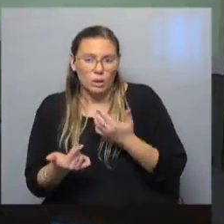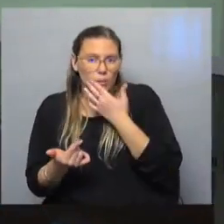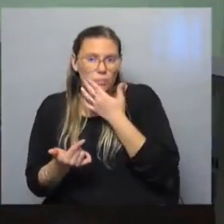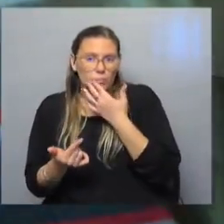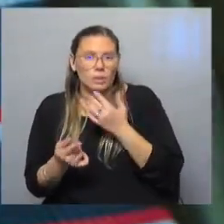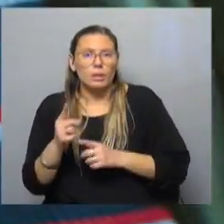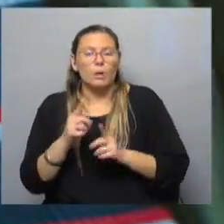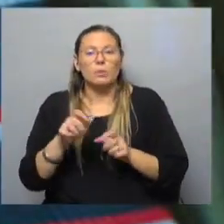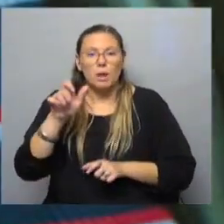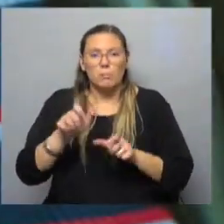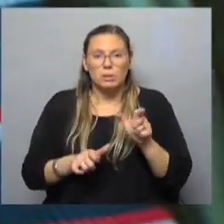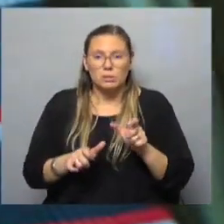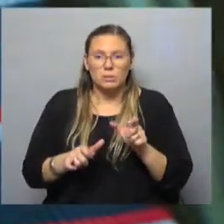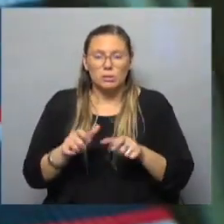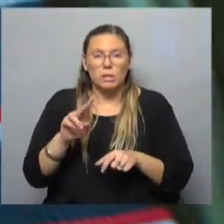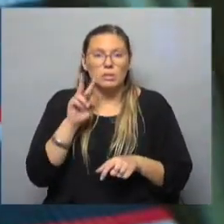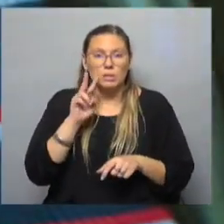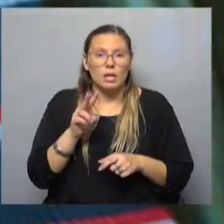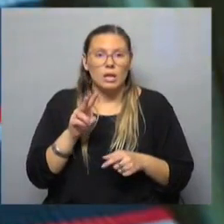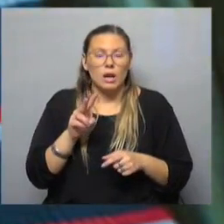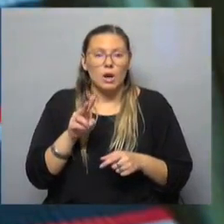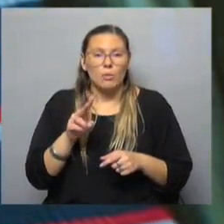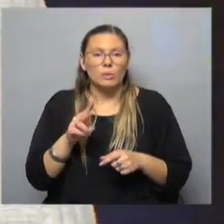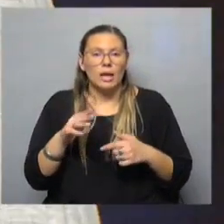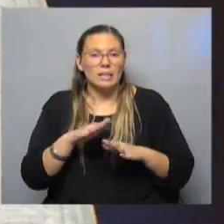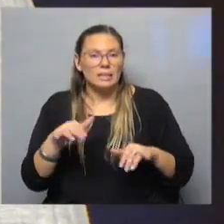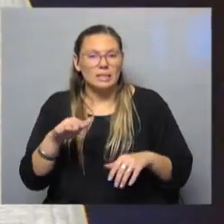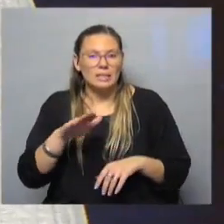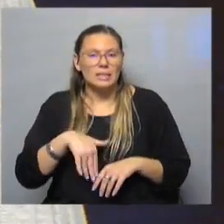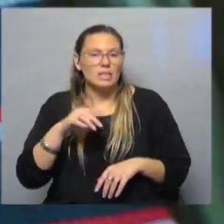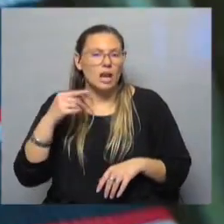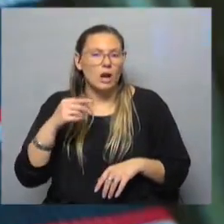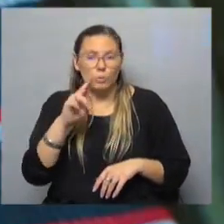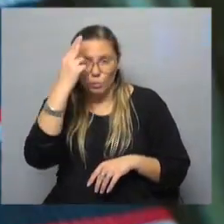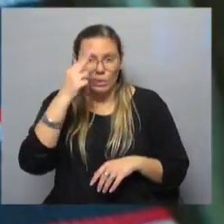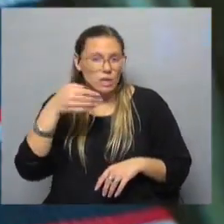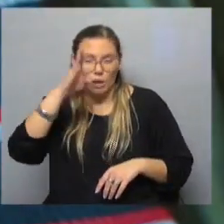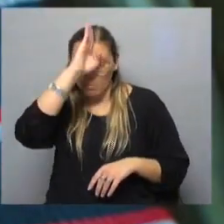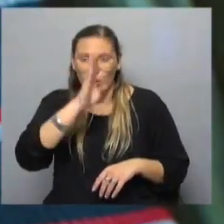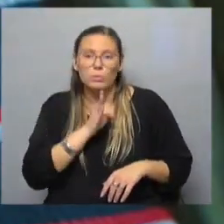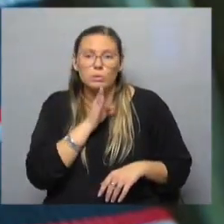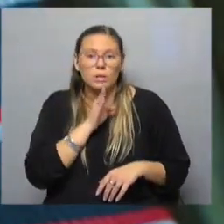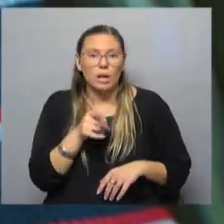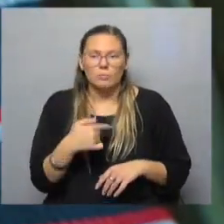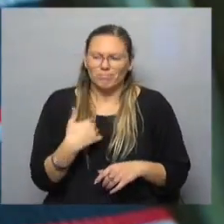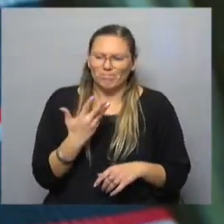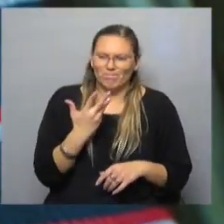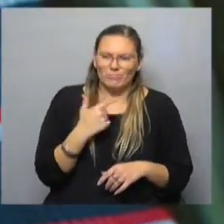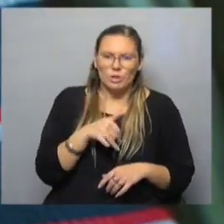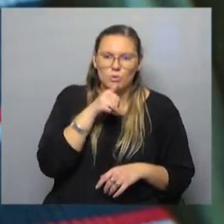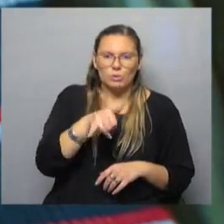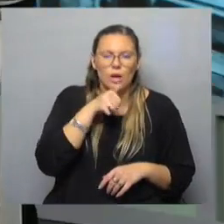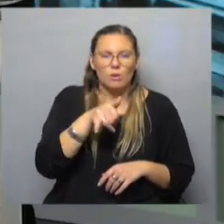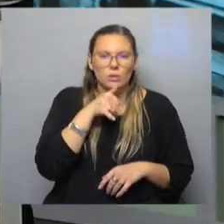hay personas, incluso se ve un caso de la niña uruguaya que tiene hipoacusia, que ella no le gusta contar que